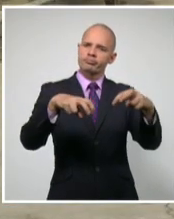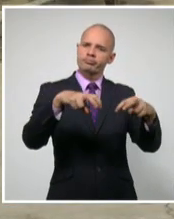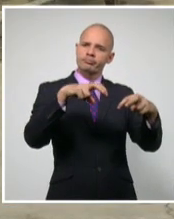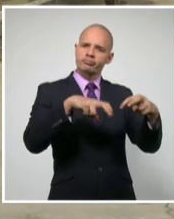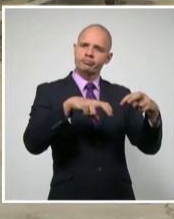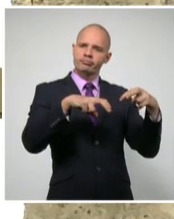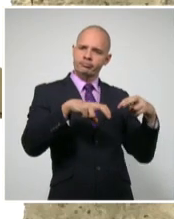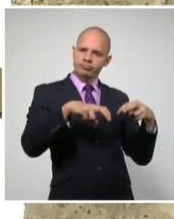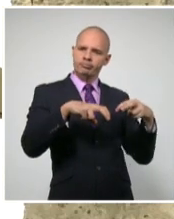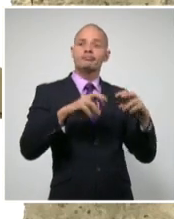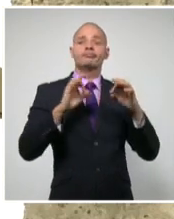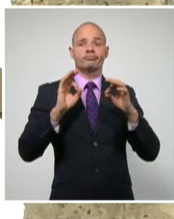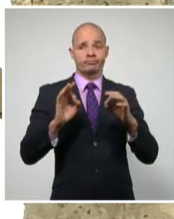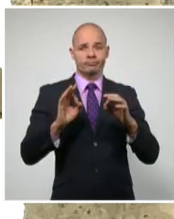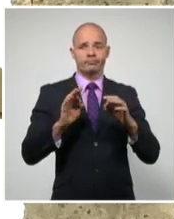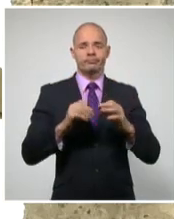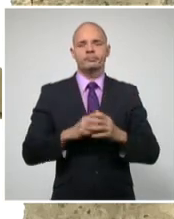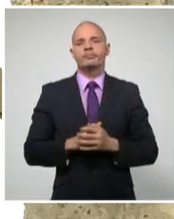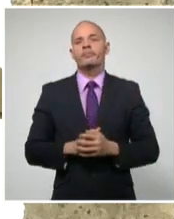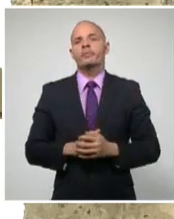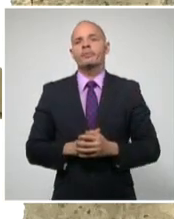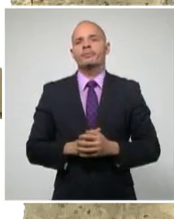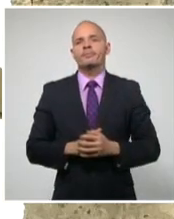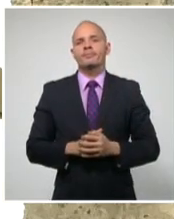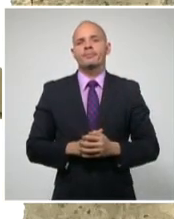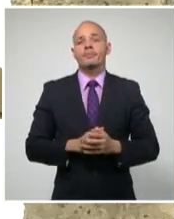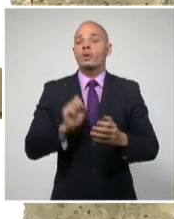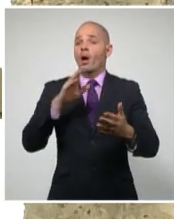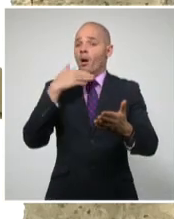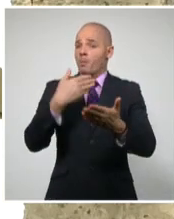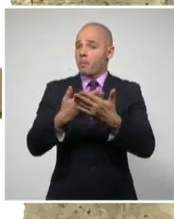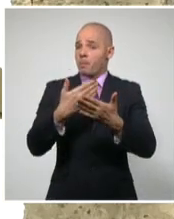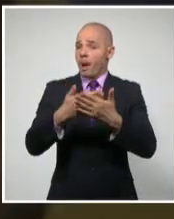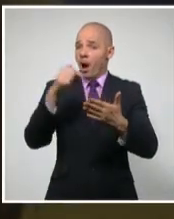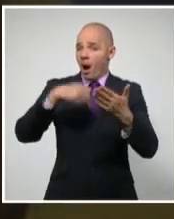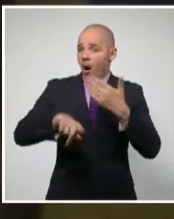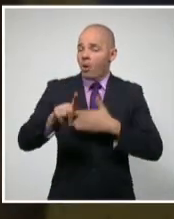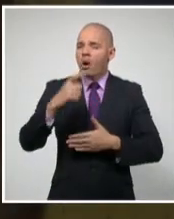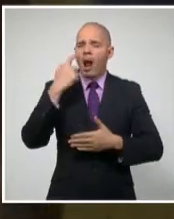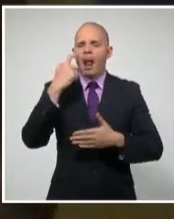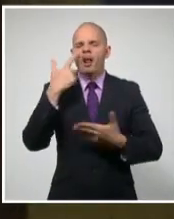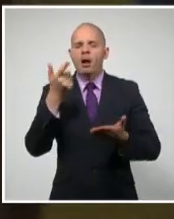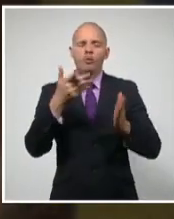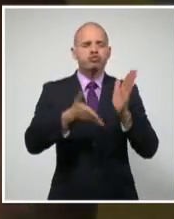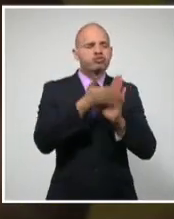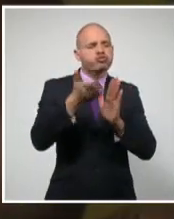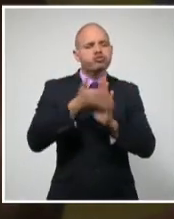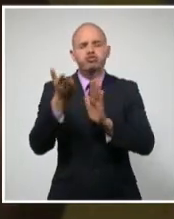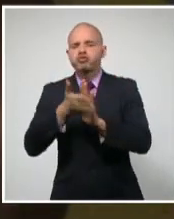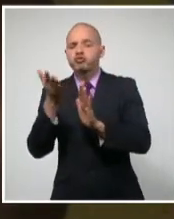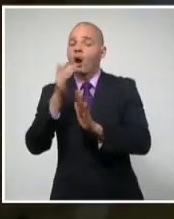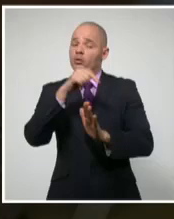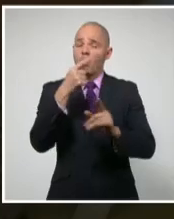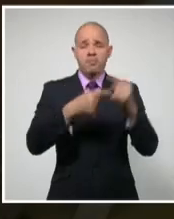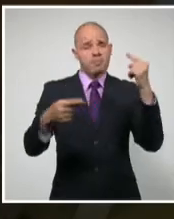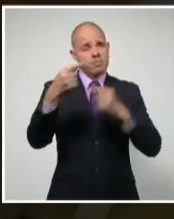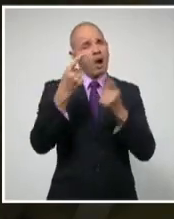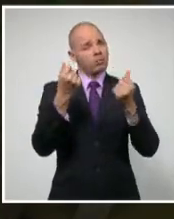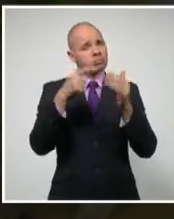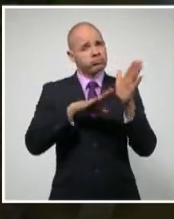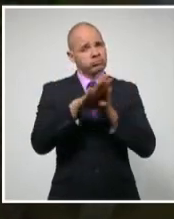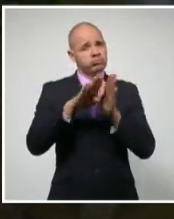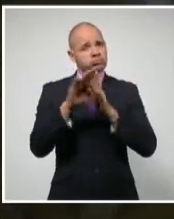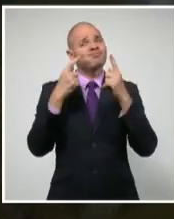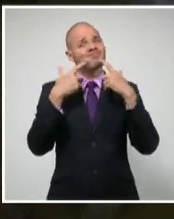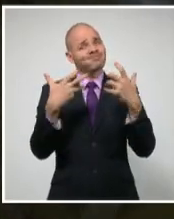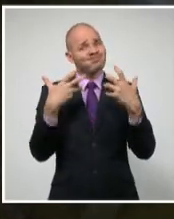Dirección Económica de Construcción y Montaje, CubaConS, ejecuta obras de máxima prioridad para el desarrollo económico. En medio de la actual